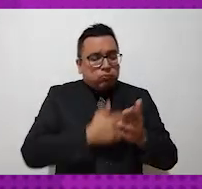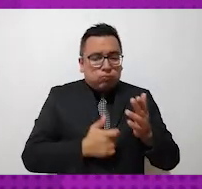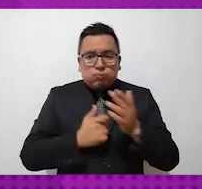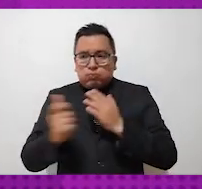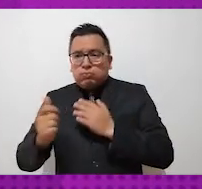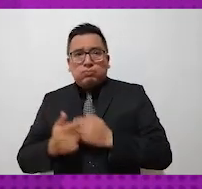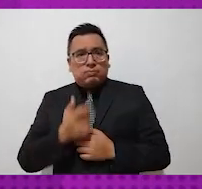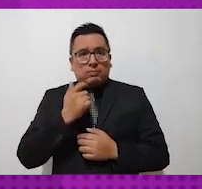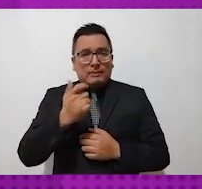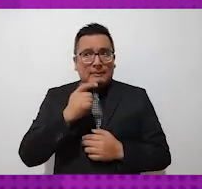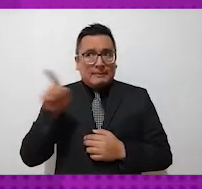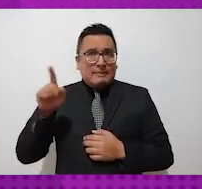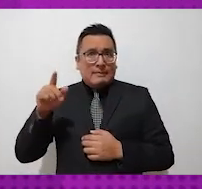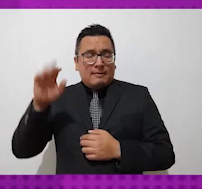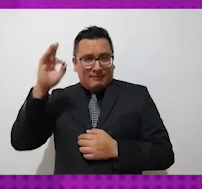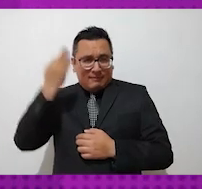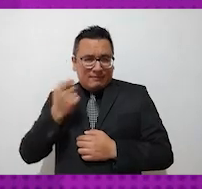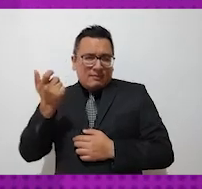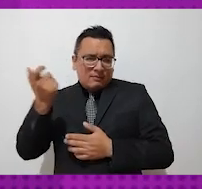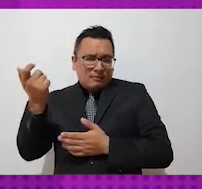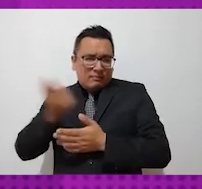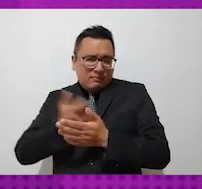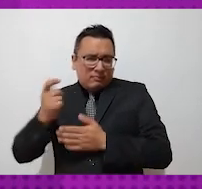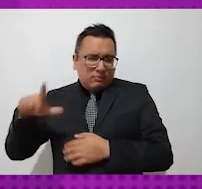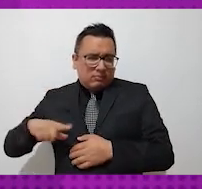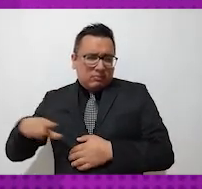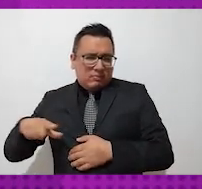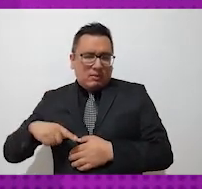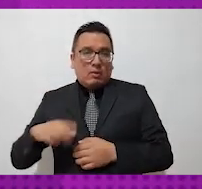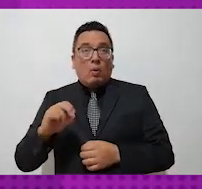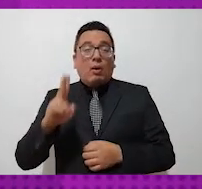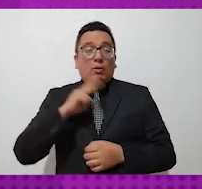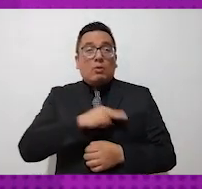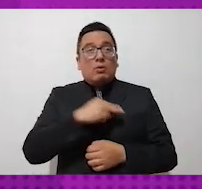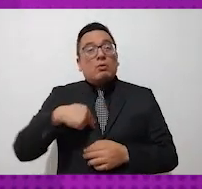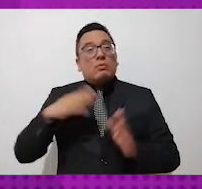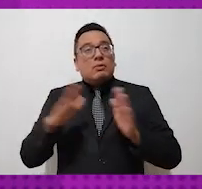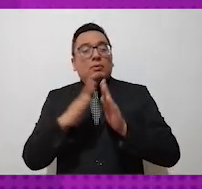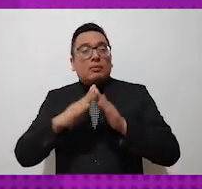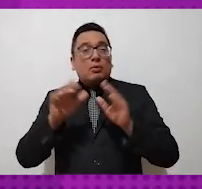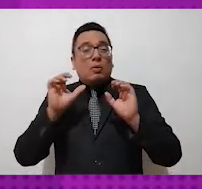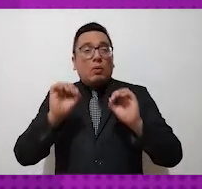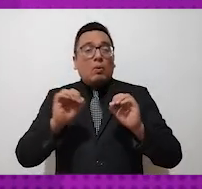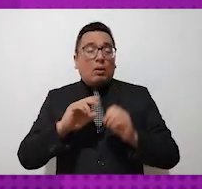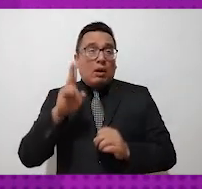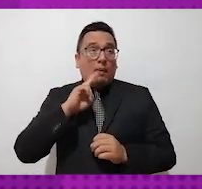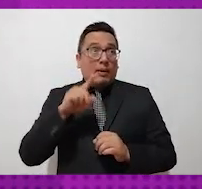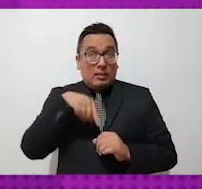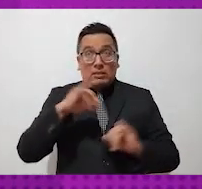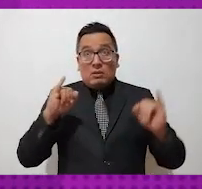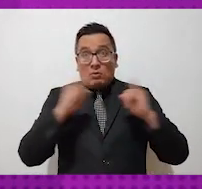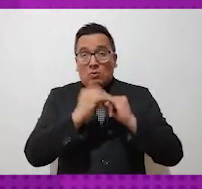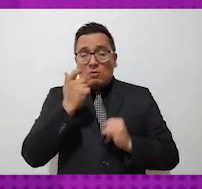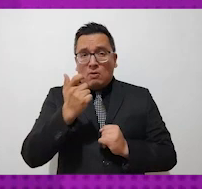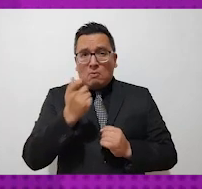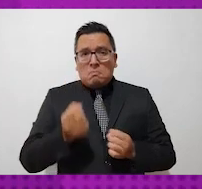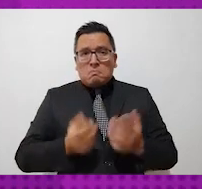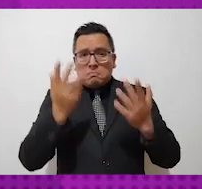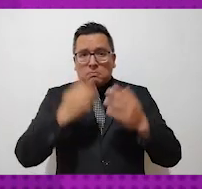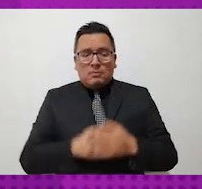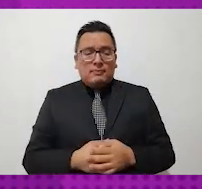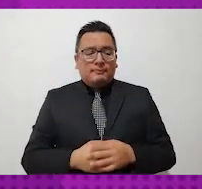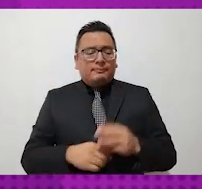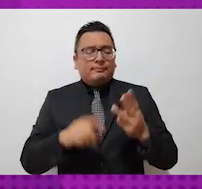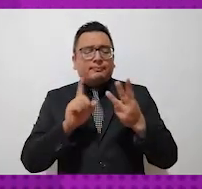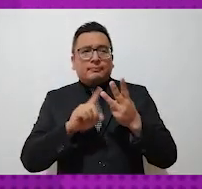públicos federales y participaciones federales y el recurso con el que cuente el instituto. Y en tercer